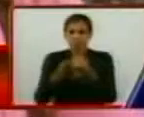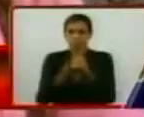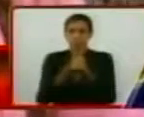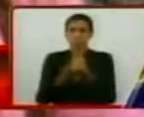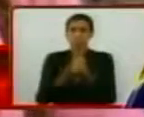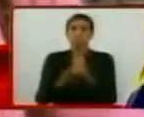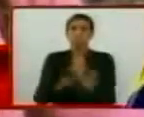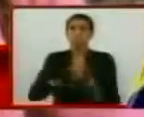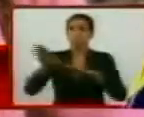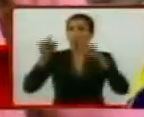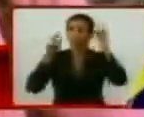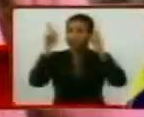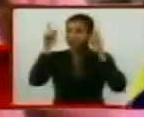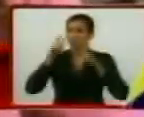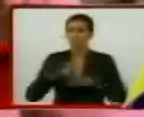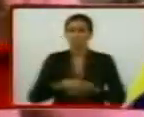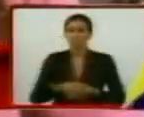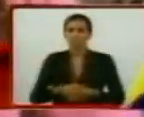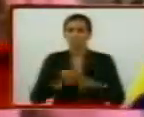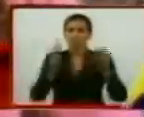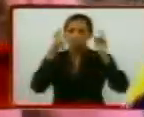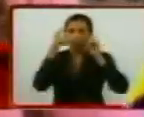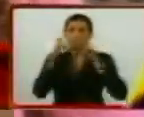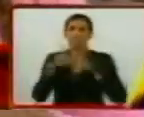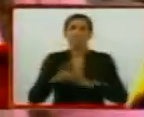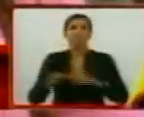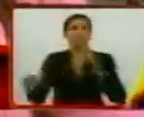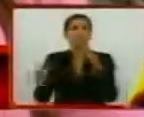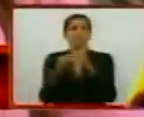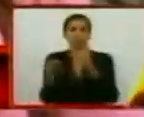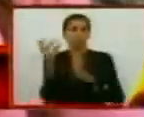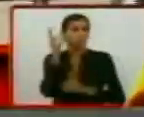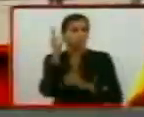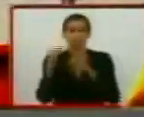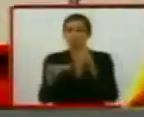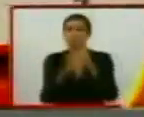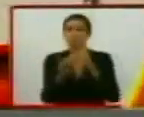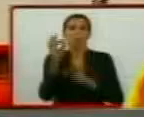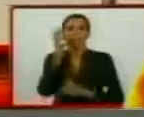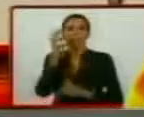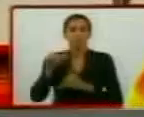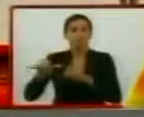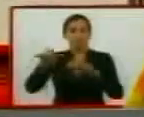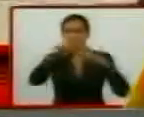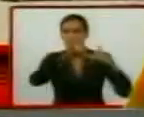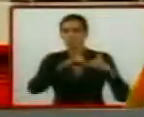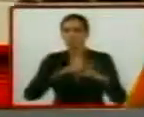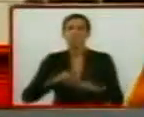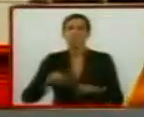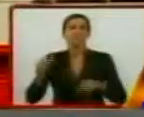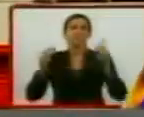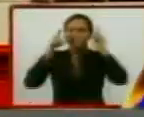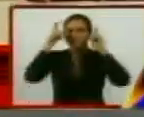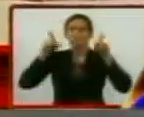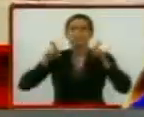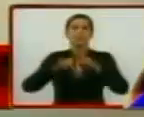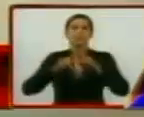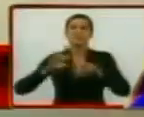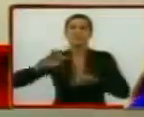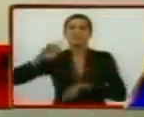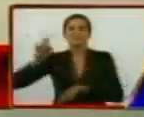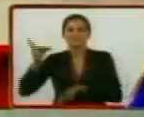Chávez. Chávez es cada una de nosotras, Chávez es cada uno de nosotros. Un segundo libertador, un segundo Simón